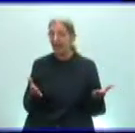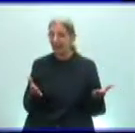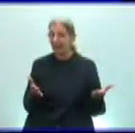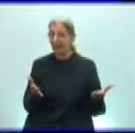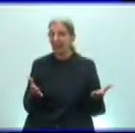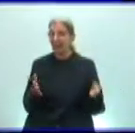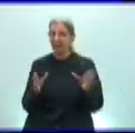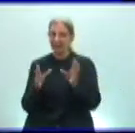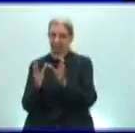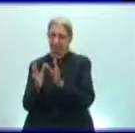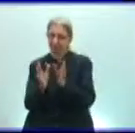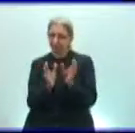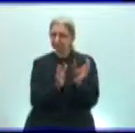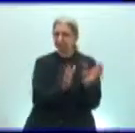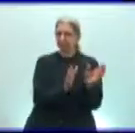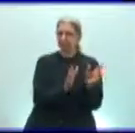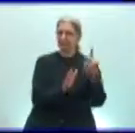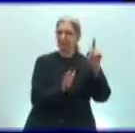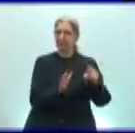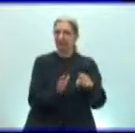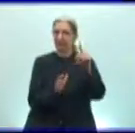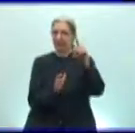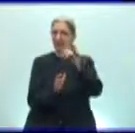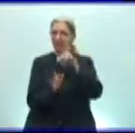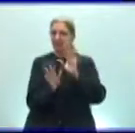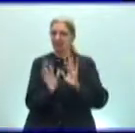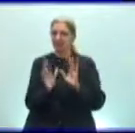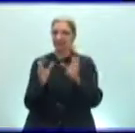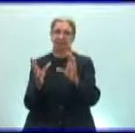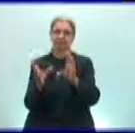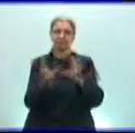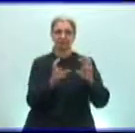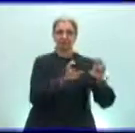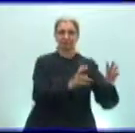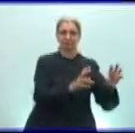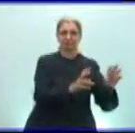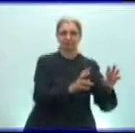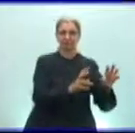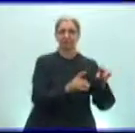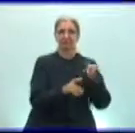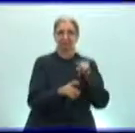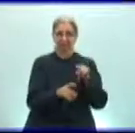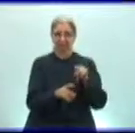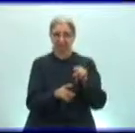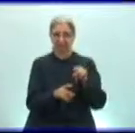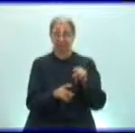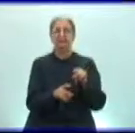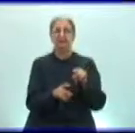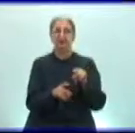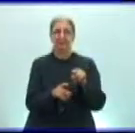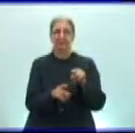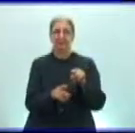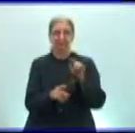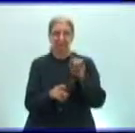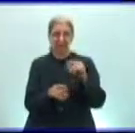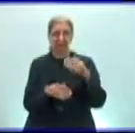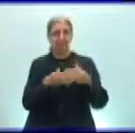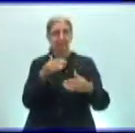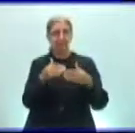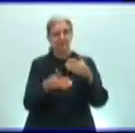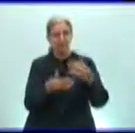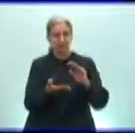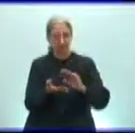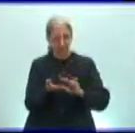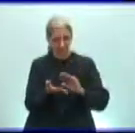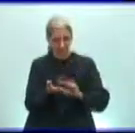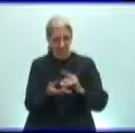a aislar. Fíjense que aquí ya no escribo los pasos, ¿verdad? Porque lo dije en el anterior, pero además en el libro de texto está el procedimiento. Bien, vamos